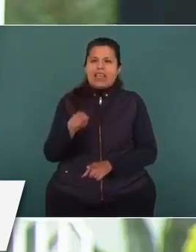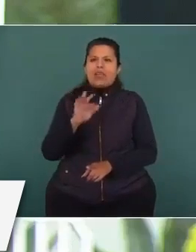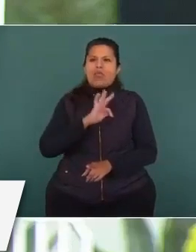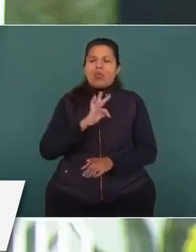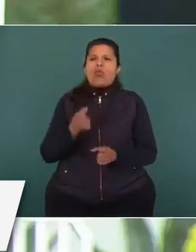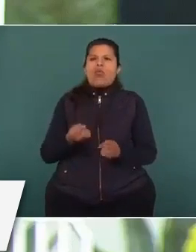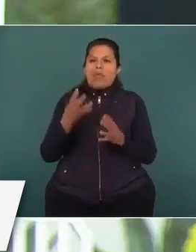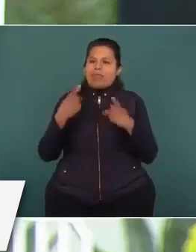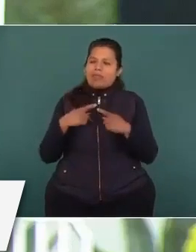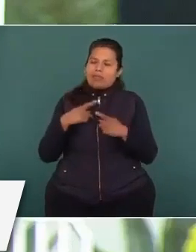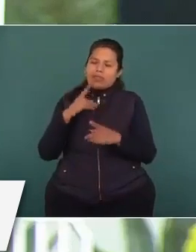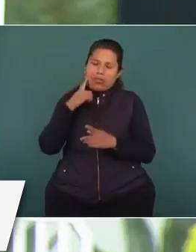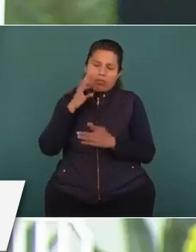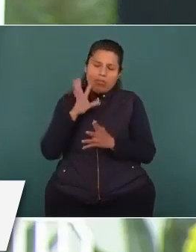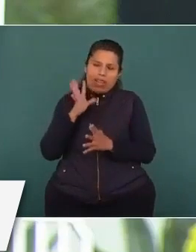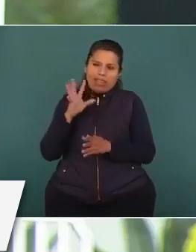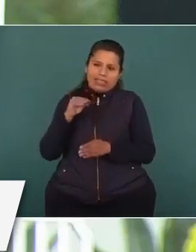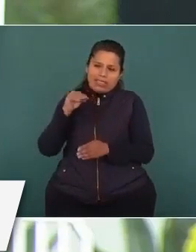reclutar este año.